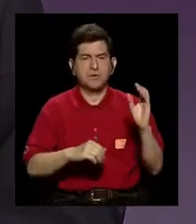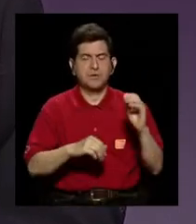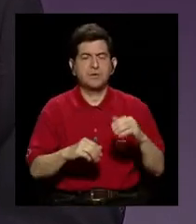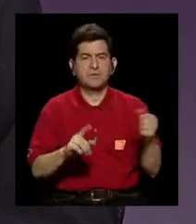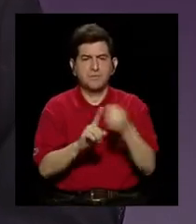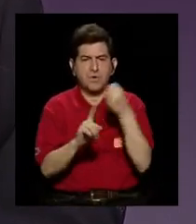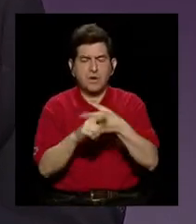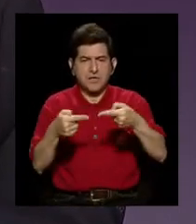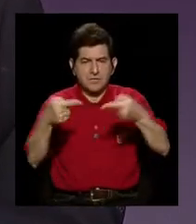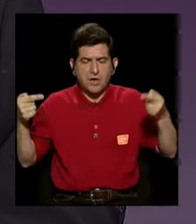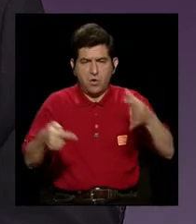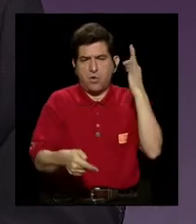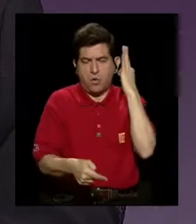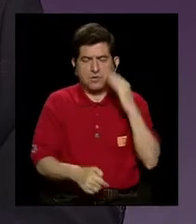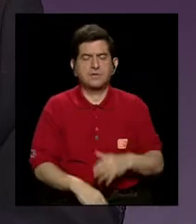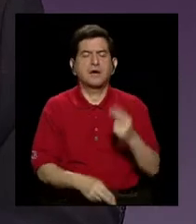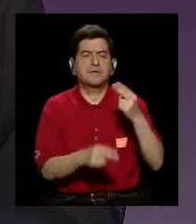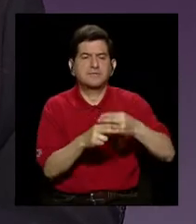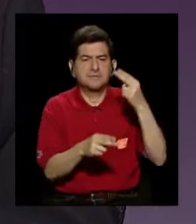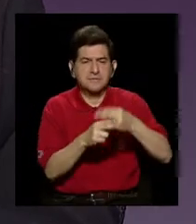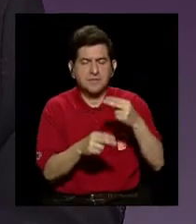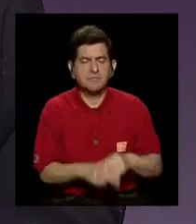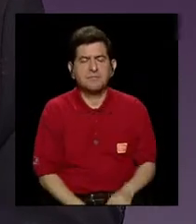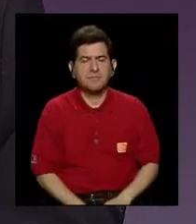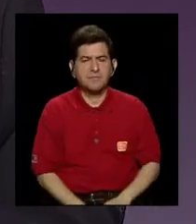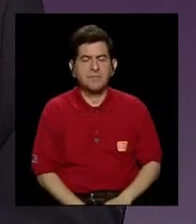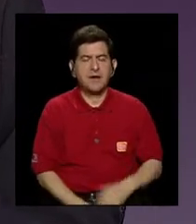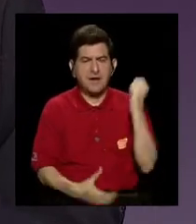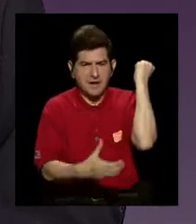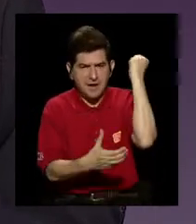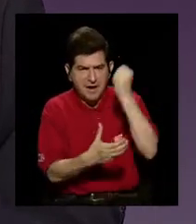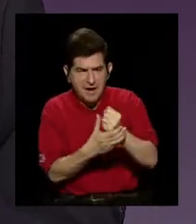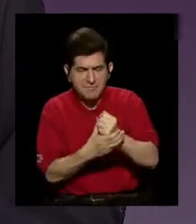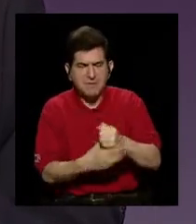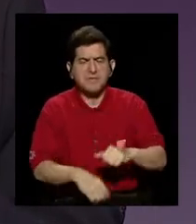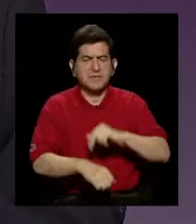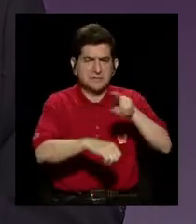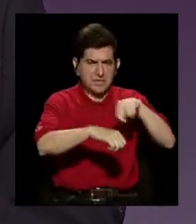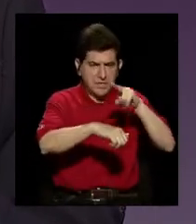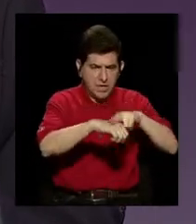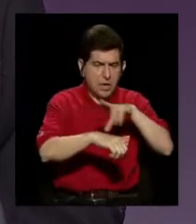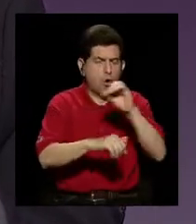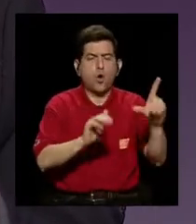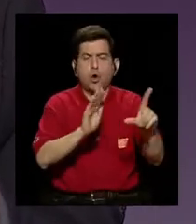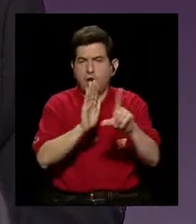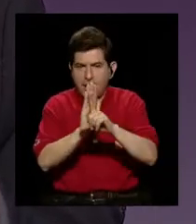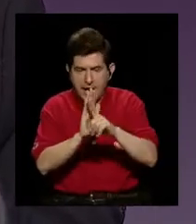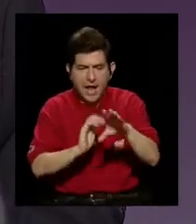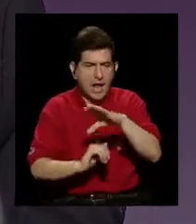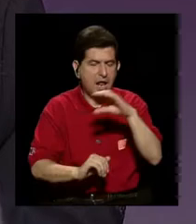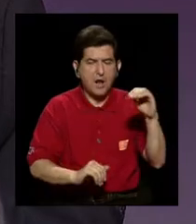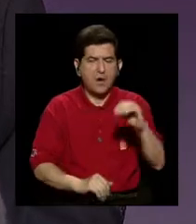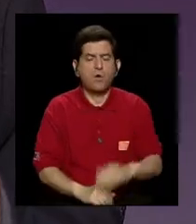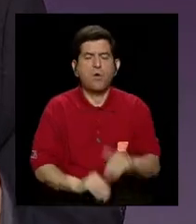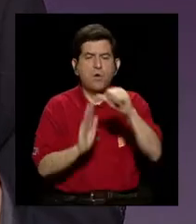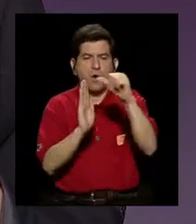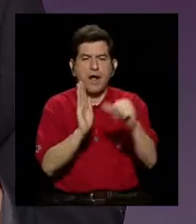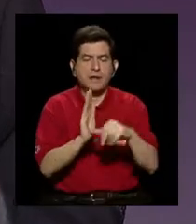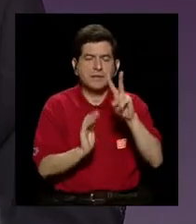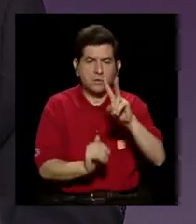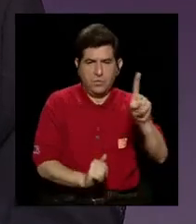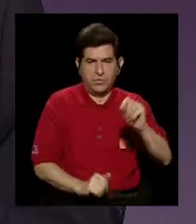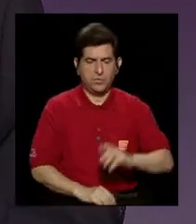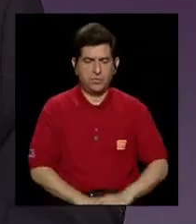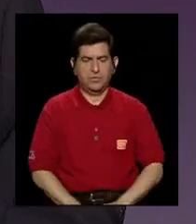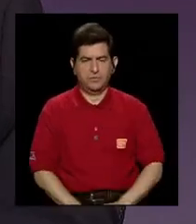Penalización de Violencia contra las Mujeres, que es lo que llamamos el femicidio típico, el femicidio legal o el